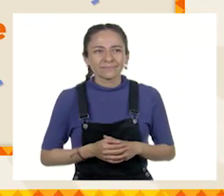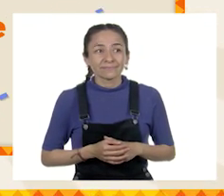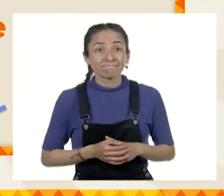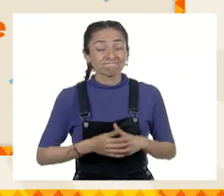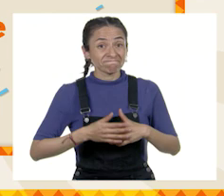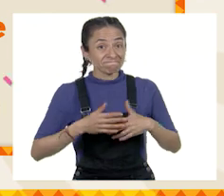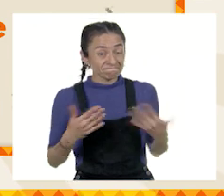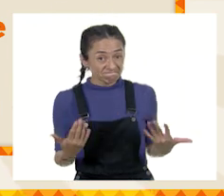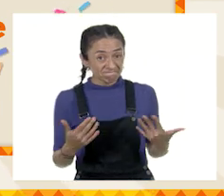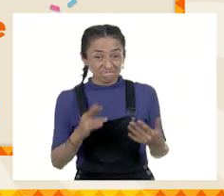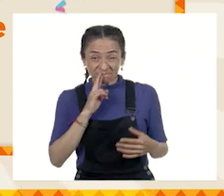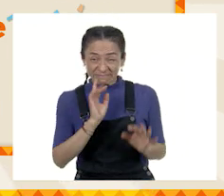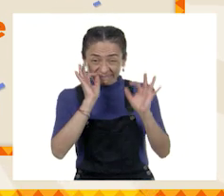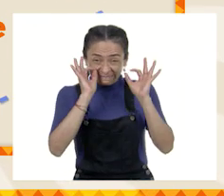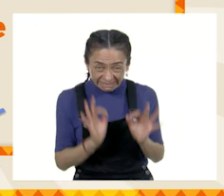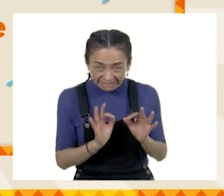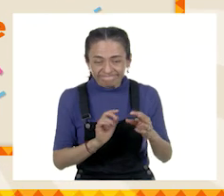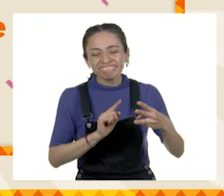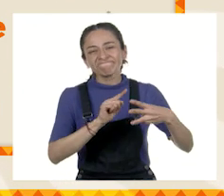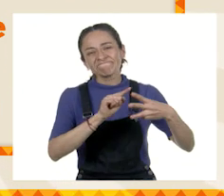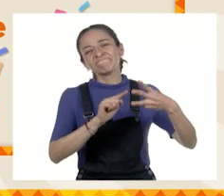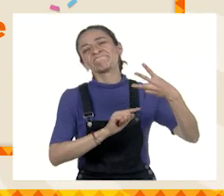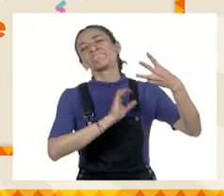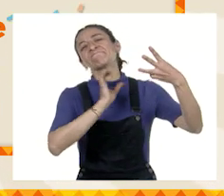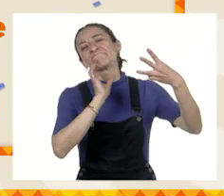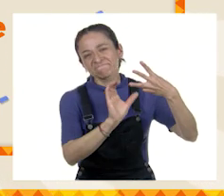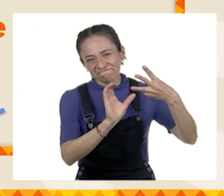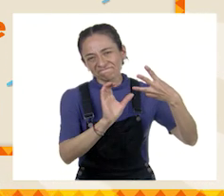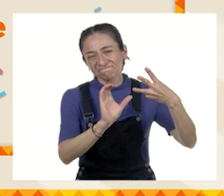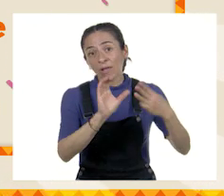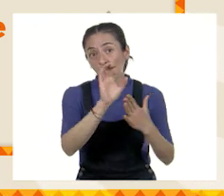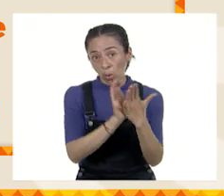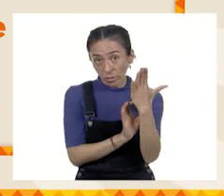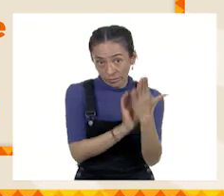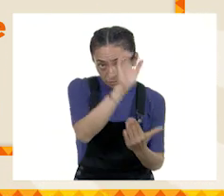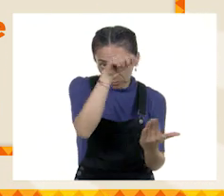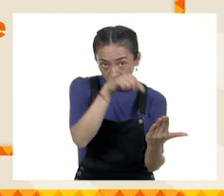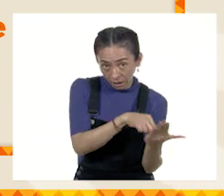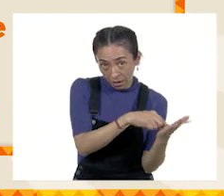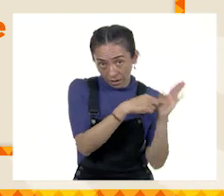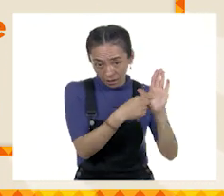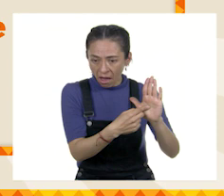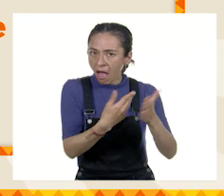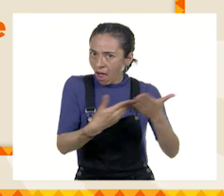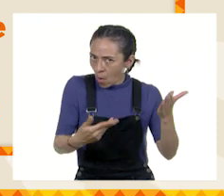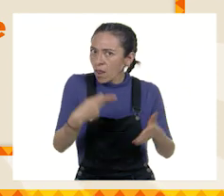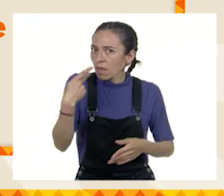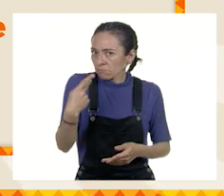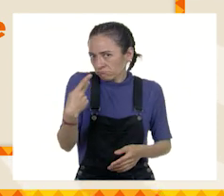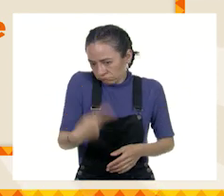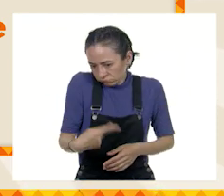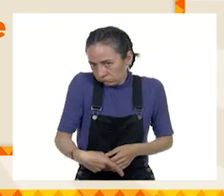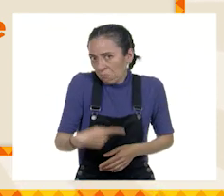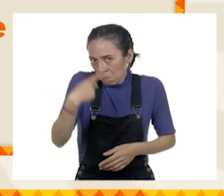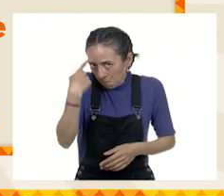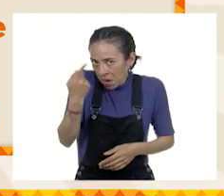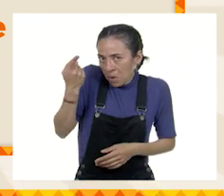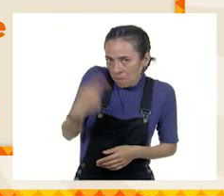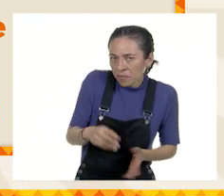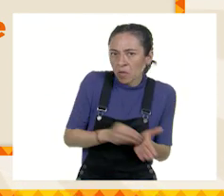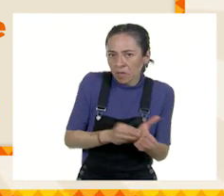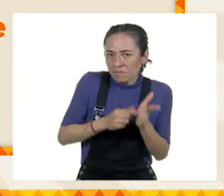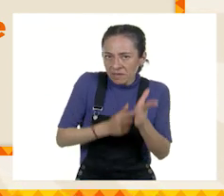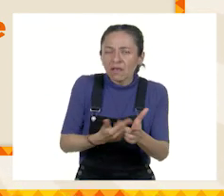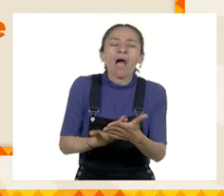La respuesta correcta es la C. La Constitución que nos rige actualmente fue aprobada en